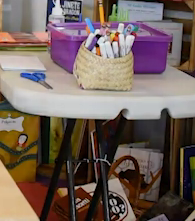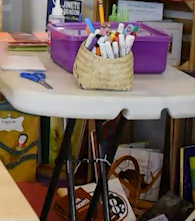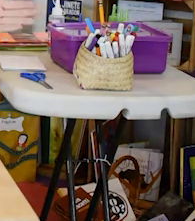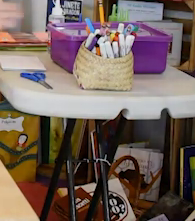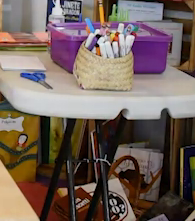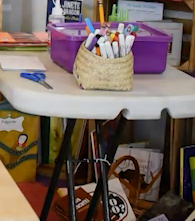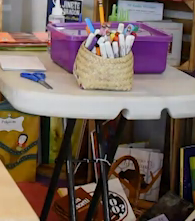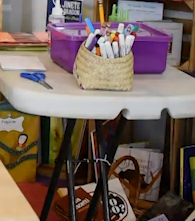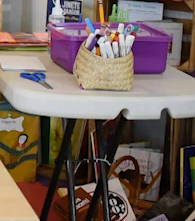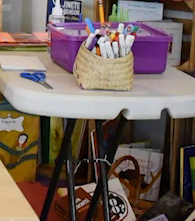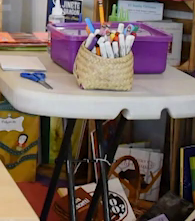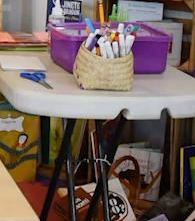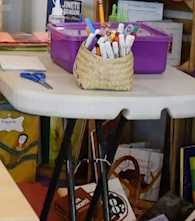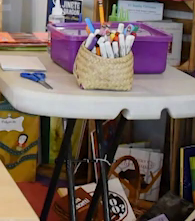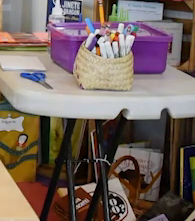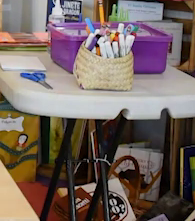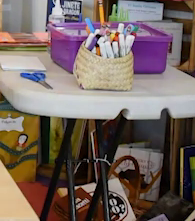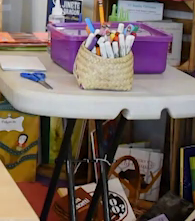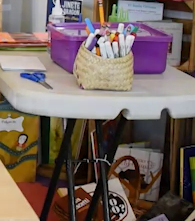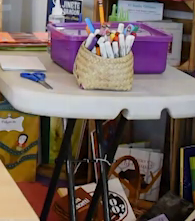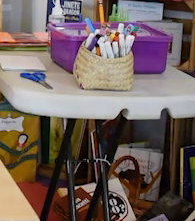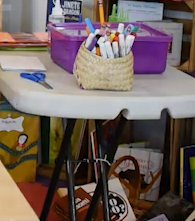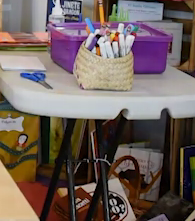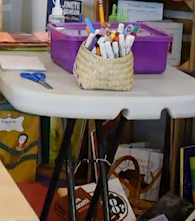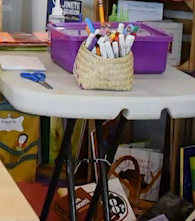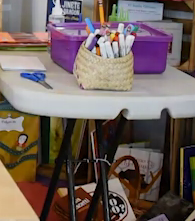Más rápido.